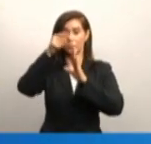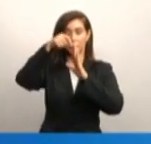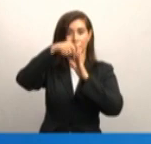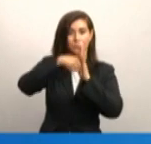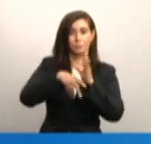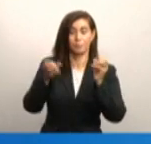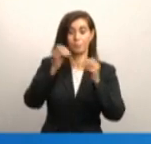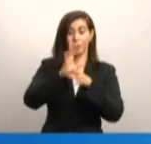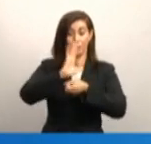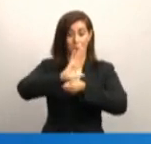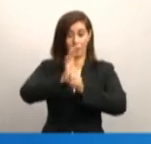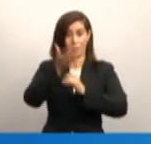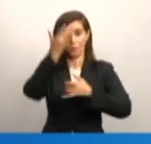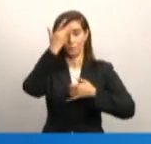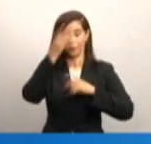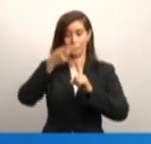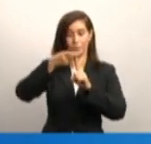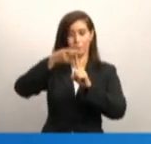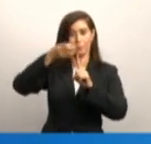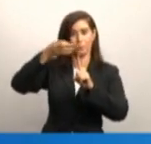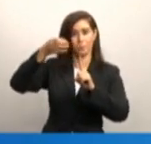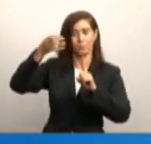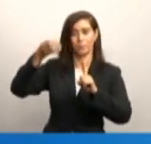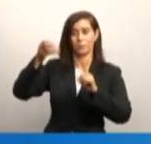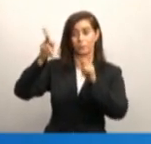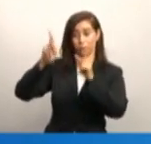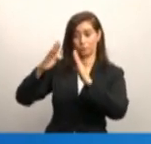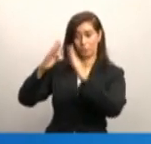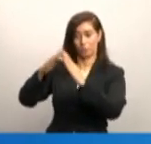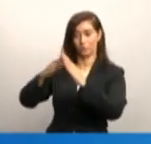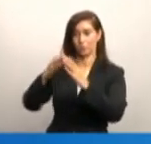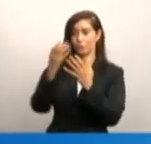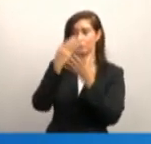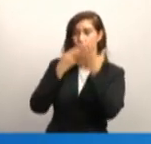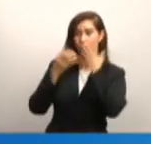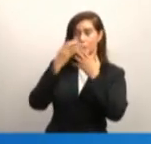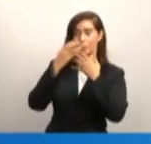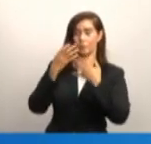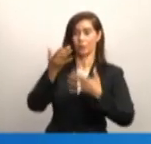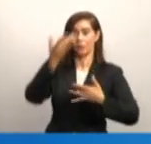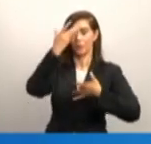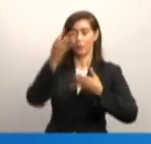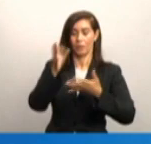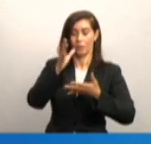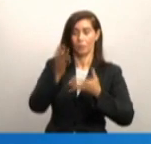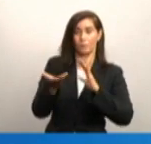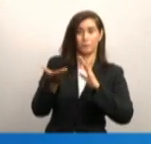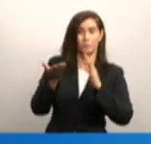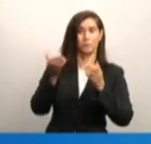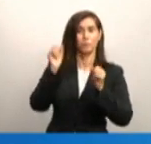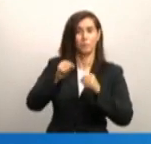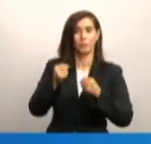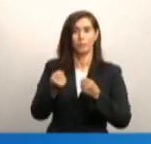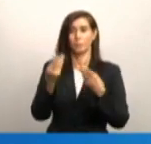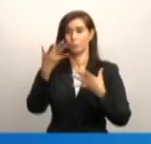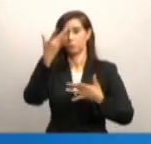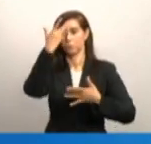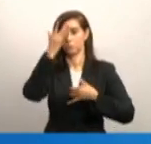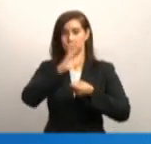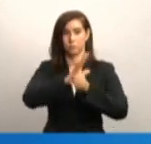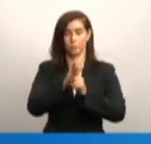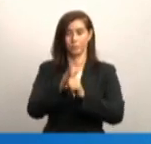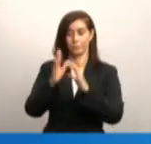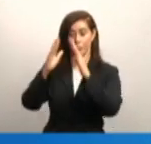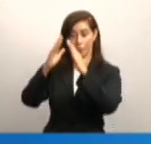que los pacientes que están en atención domiciliaria están ahora mismo inhalando el humo? Vimos personas que tuvieron que salir de sus hogares porque el